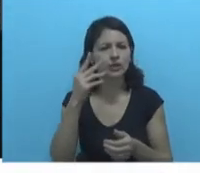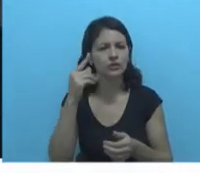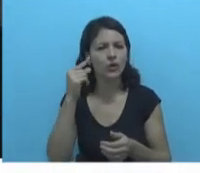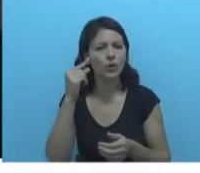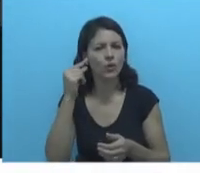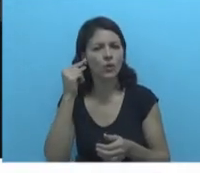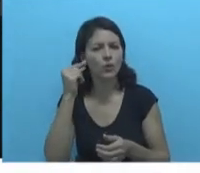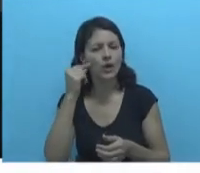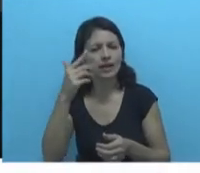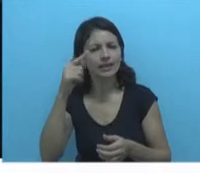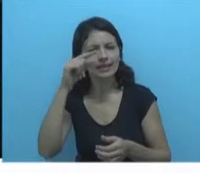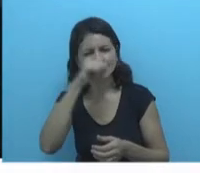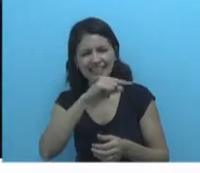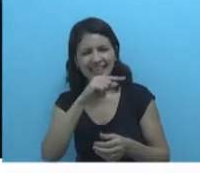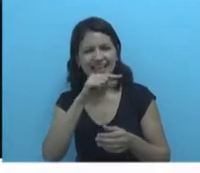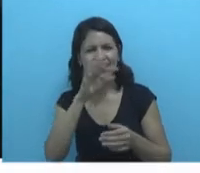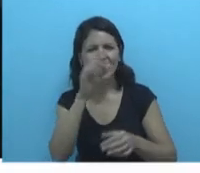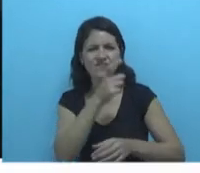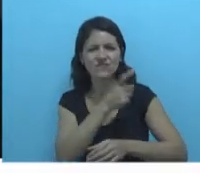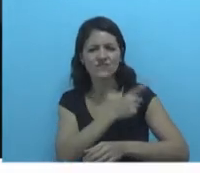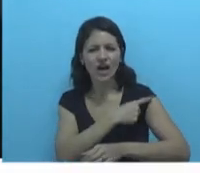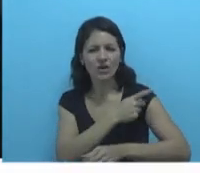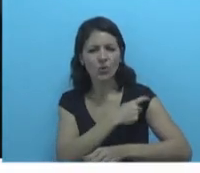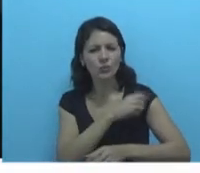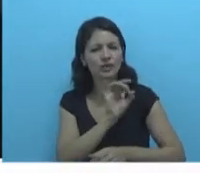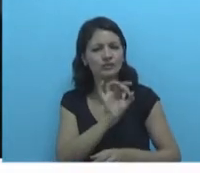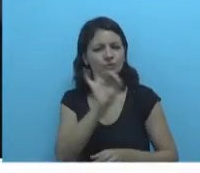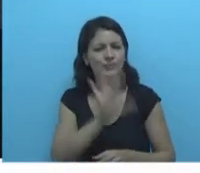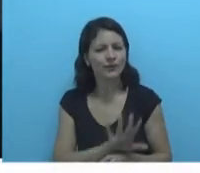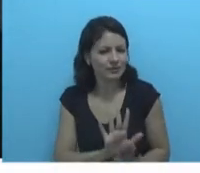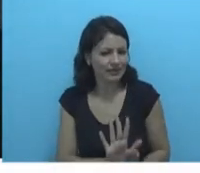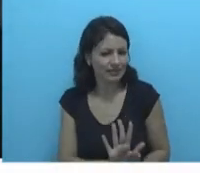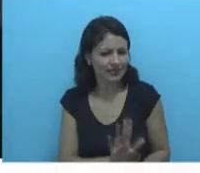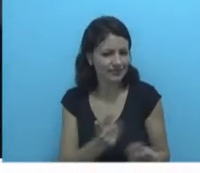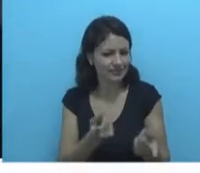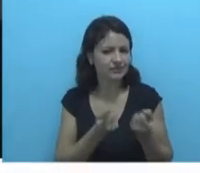2.447 vacunas para poder atender a todos sus